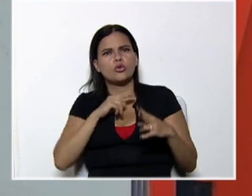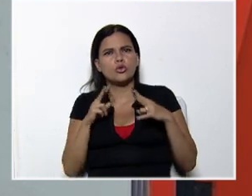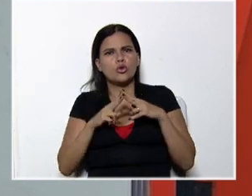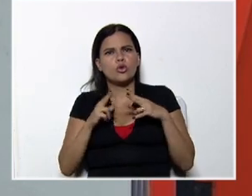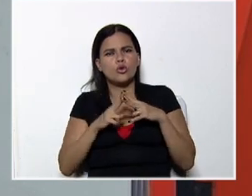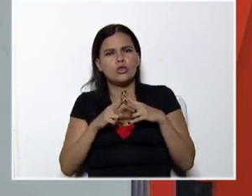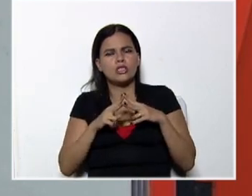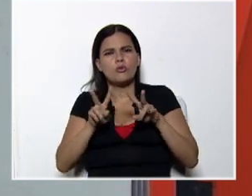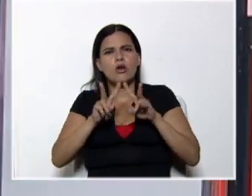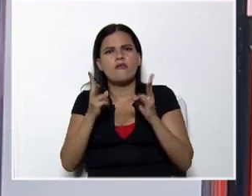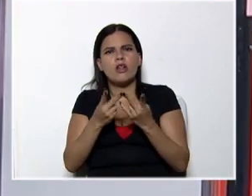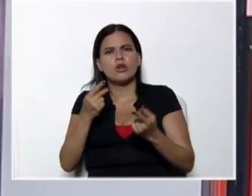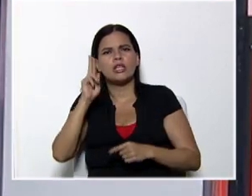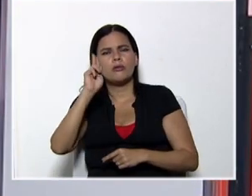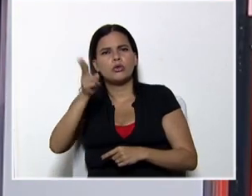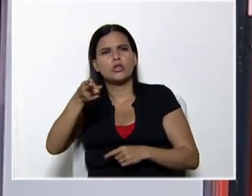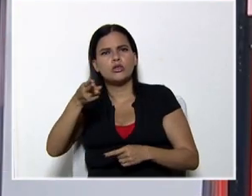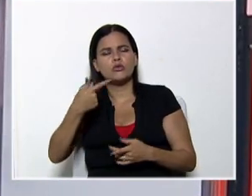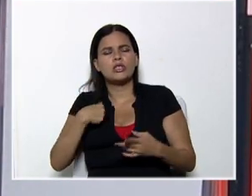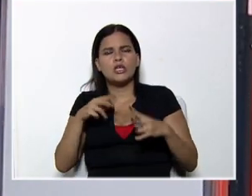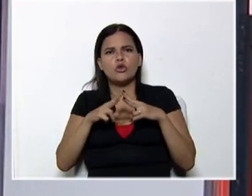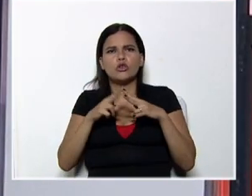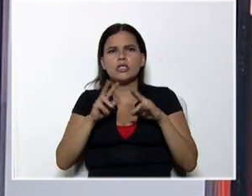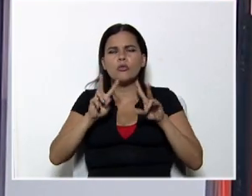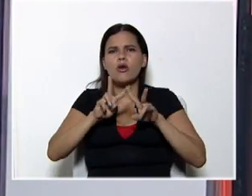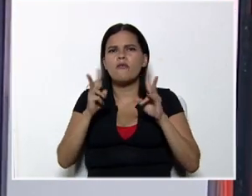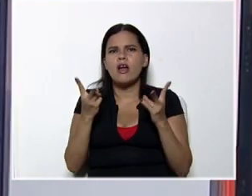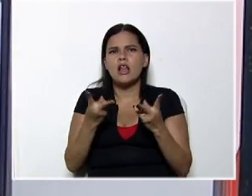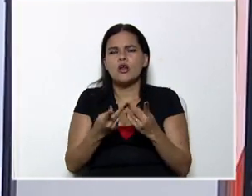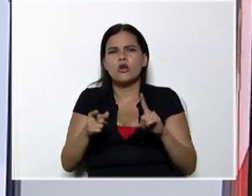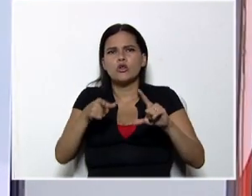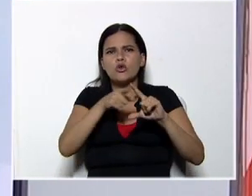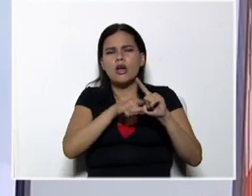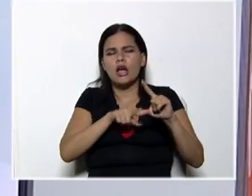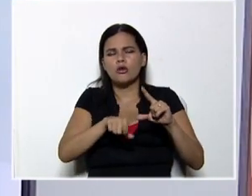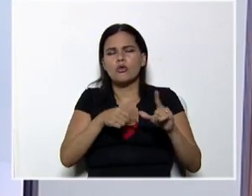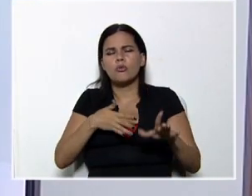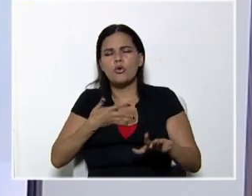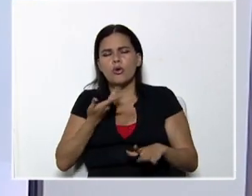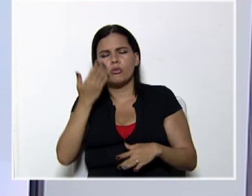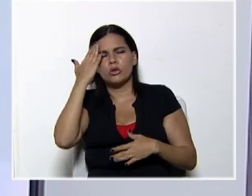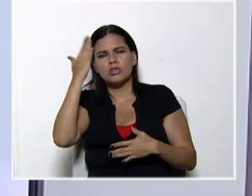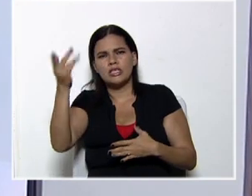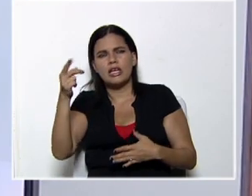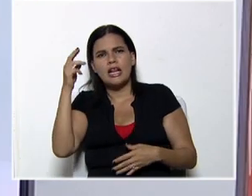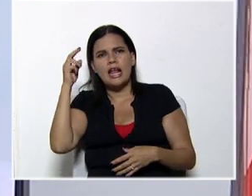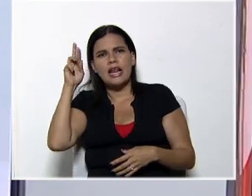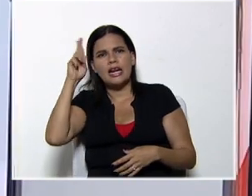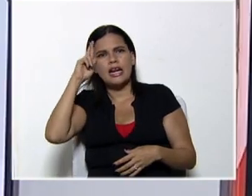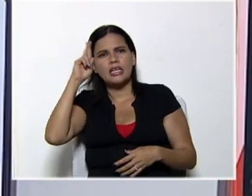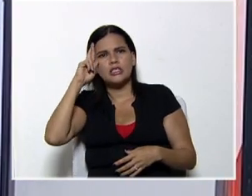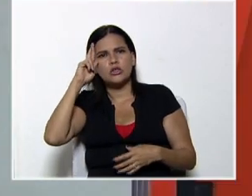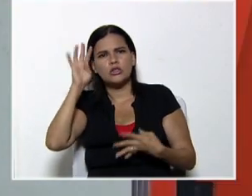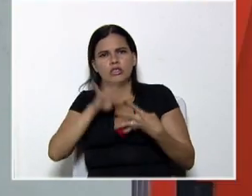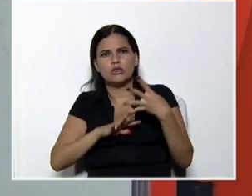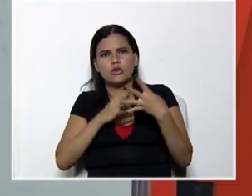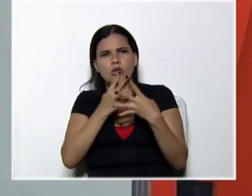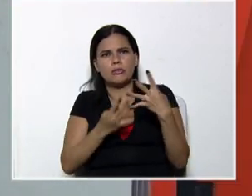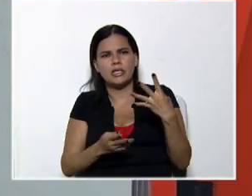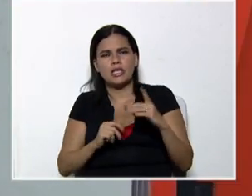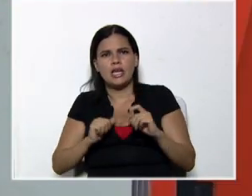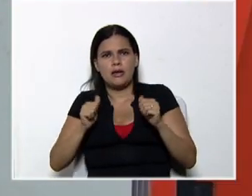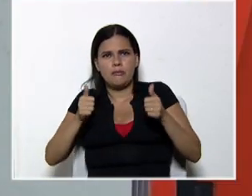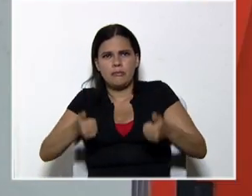la hipotenusa y conocemos un ángulo, podemos ir sacando algunas razones trigonométricas. Por ejemplo, partiendo de que el